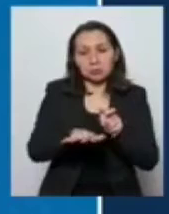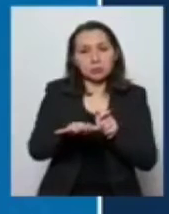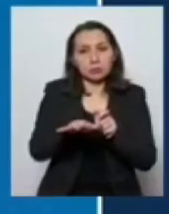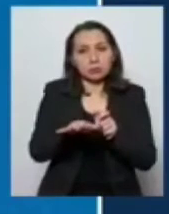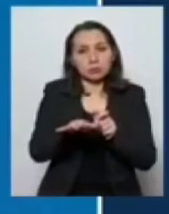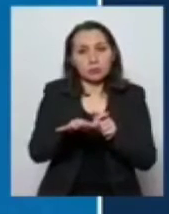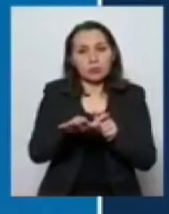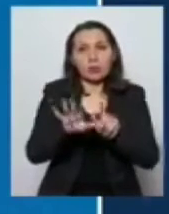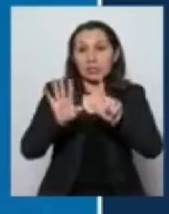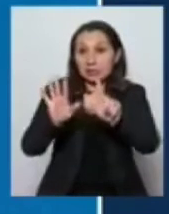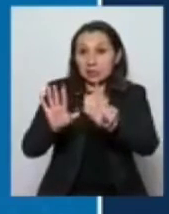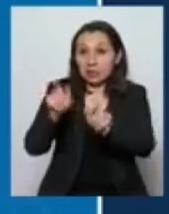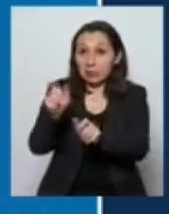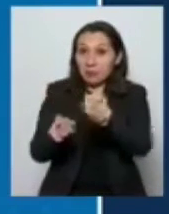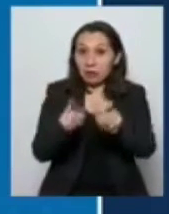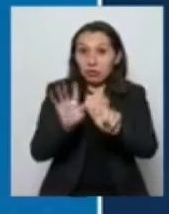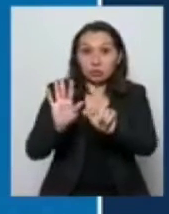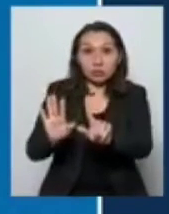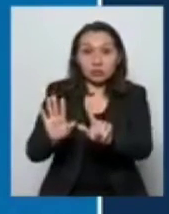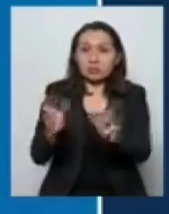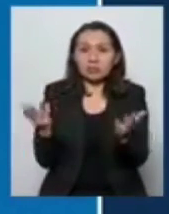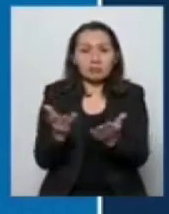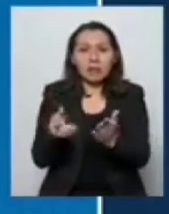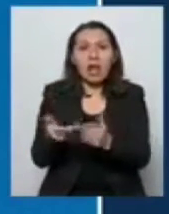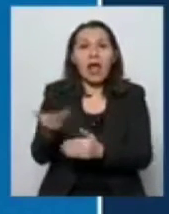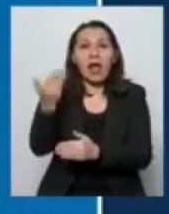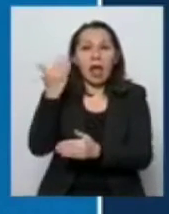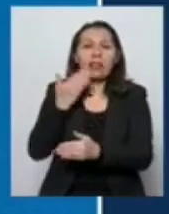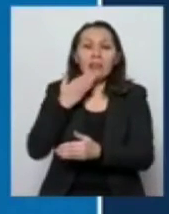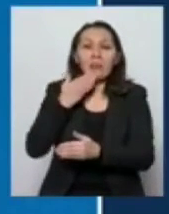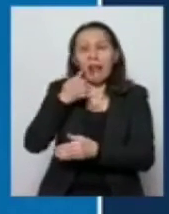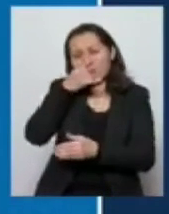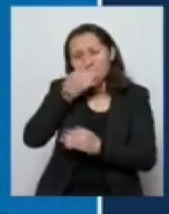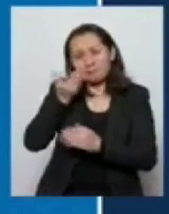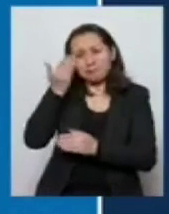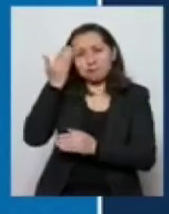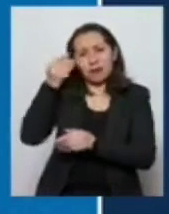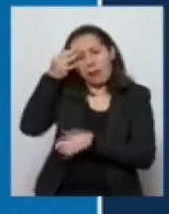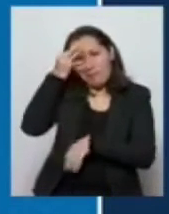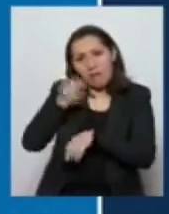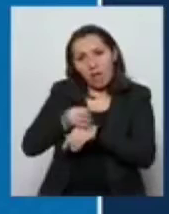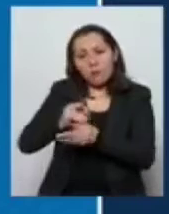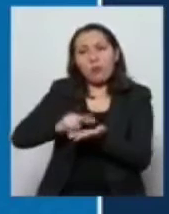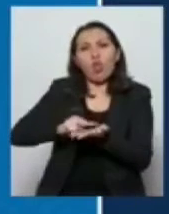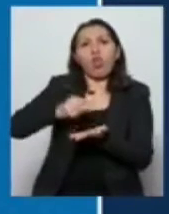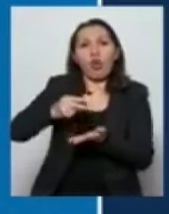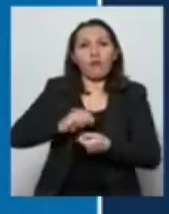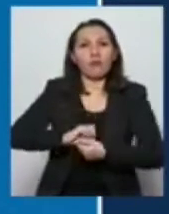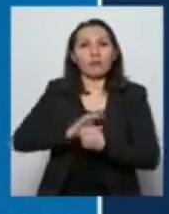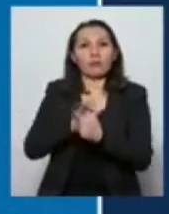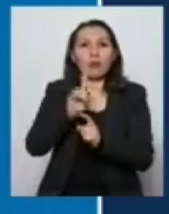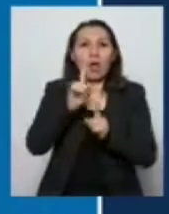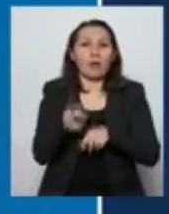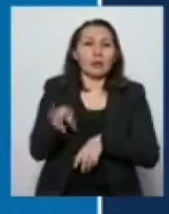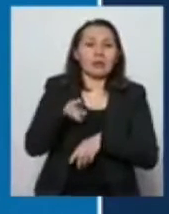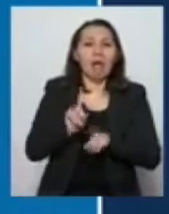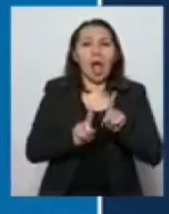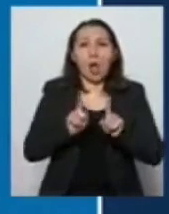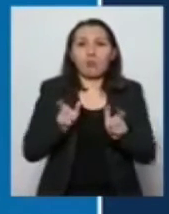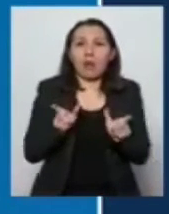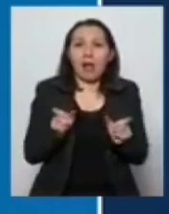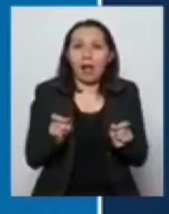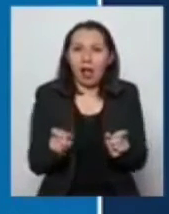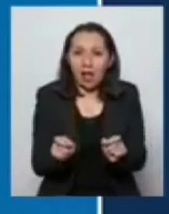número de 7 de ellas eran personas que tenían enfermedades crónicas, algunas de ellas que tenían algunas enfermedades como